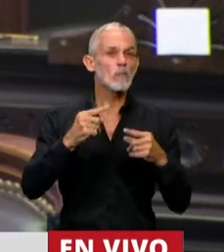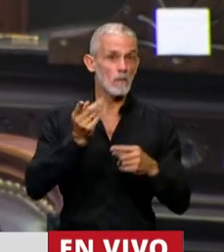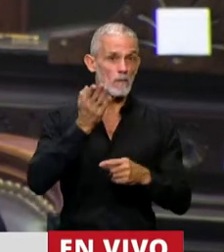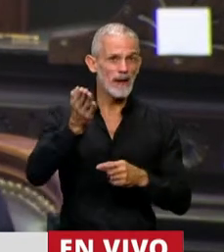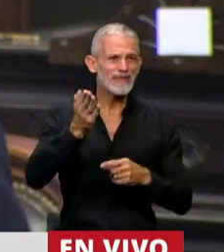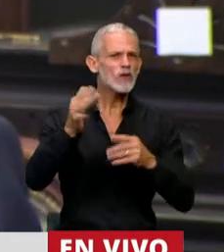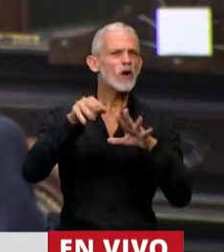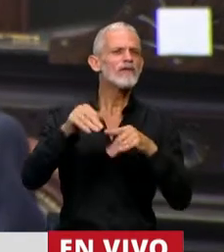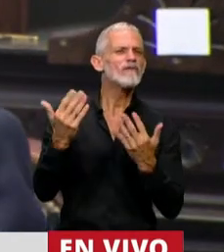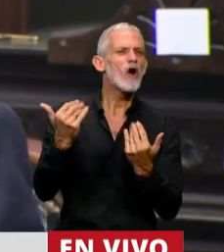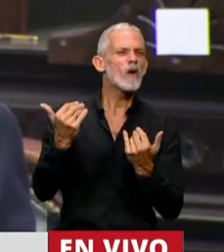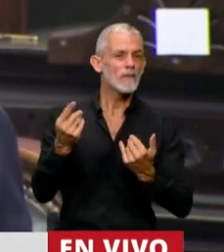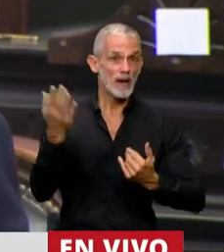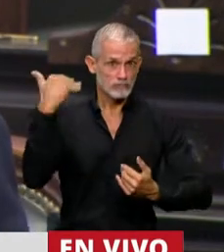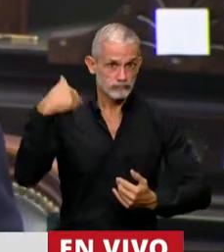de informe